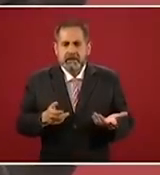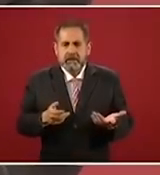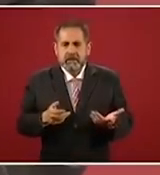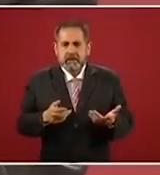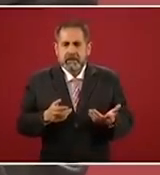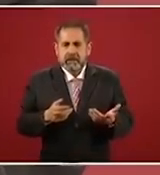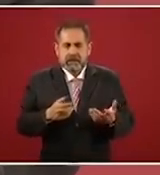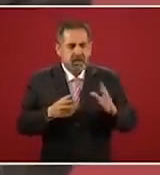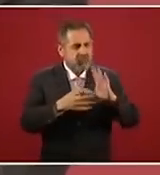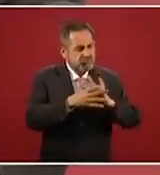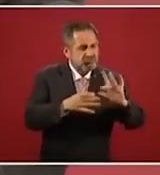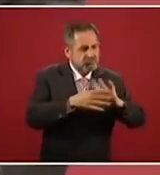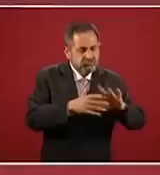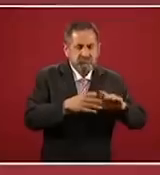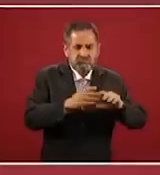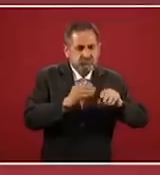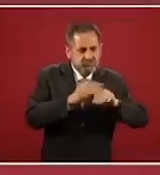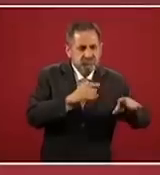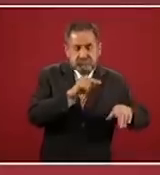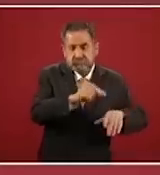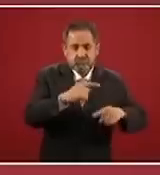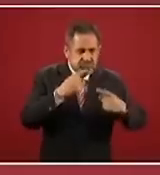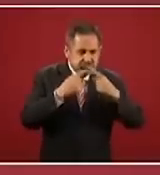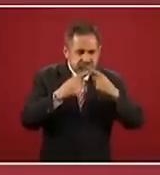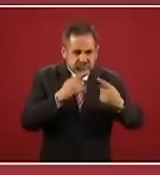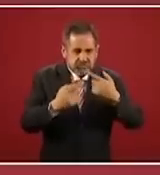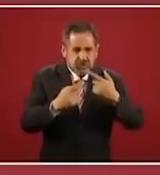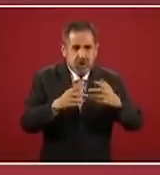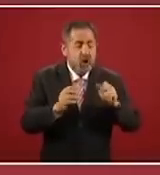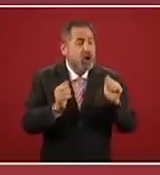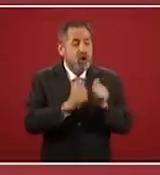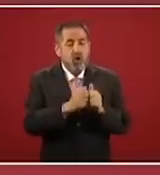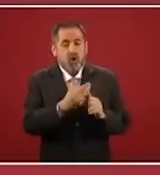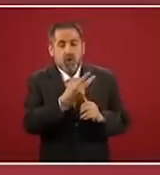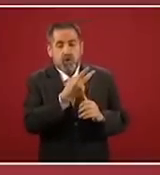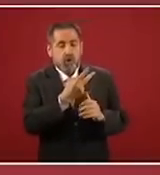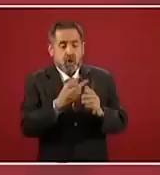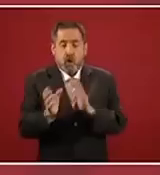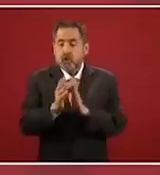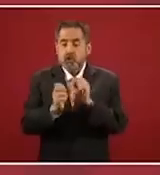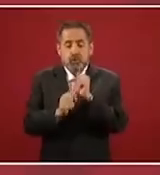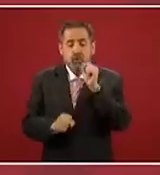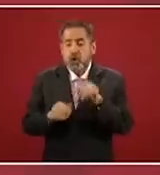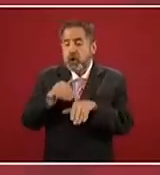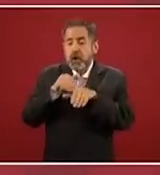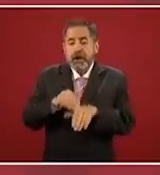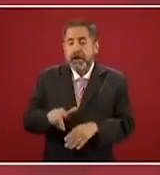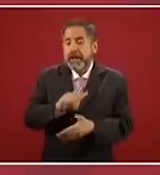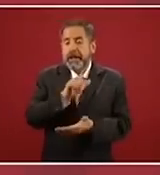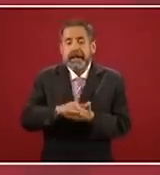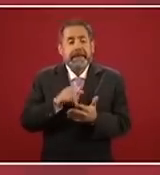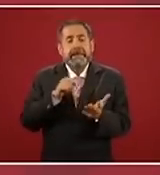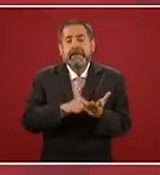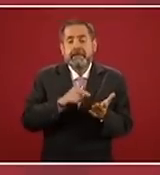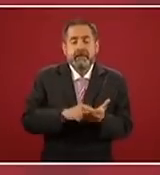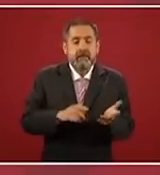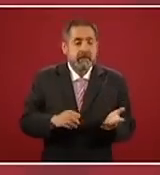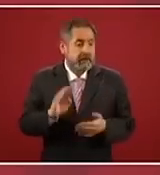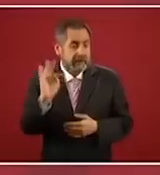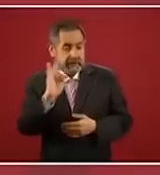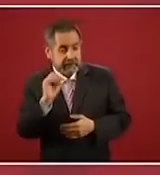informarnos, tienen que resolver de conformidad con la Constitución, con las leyes, si